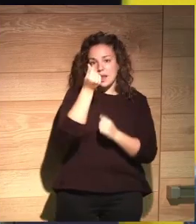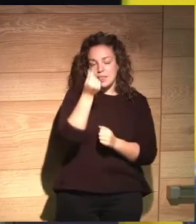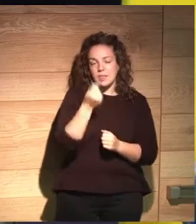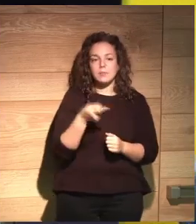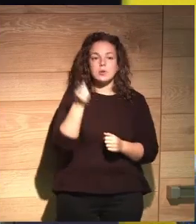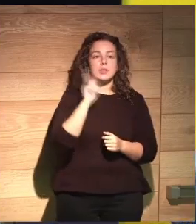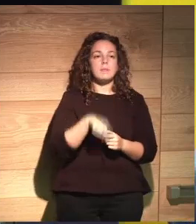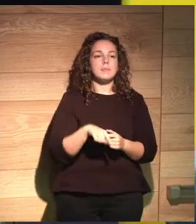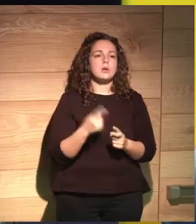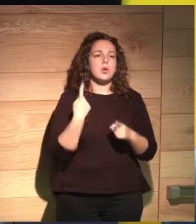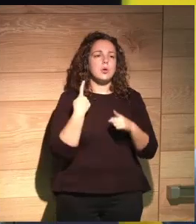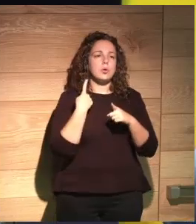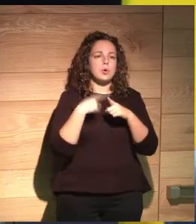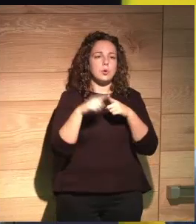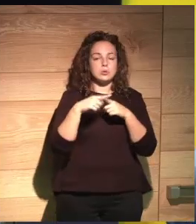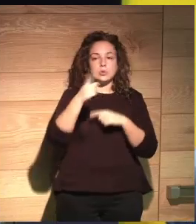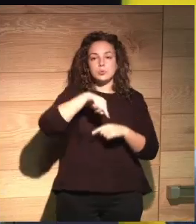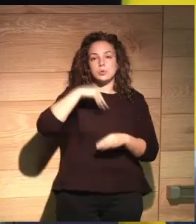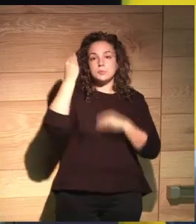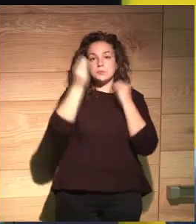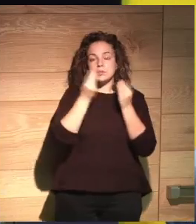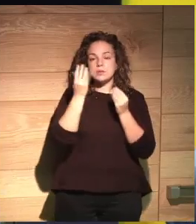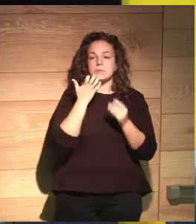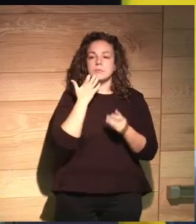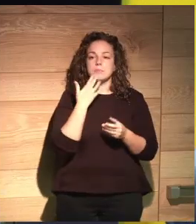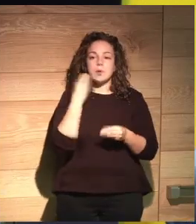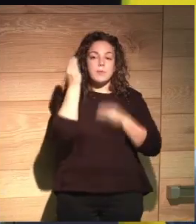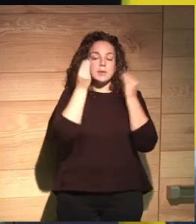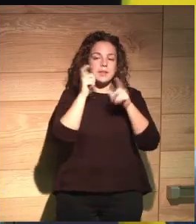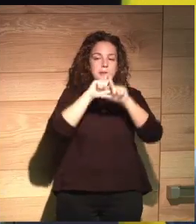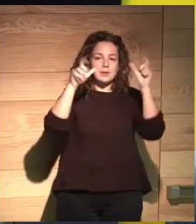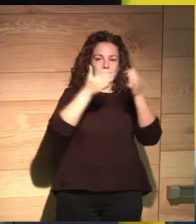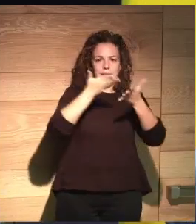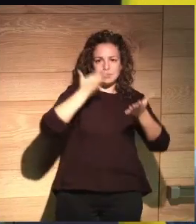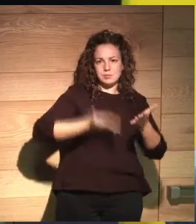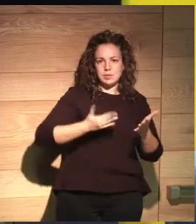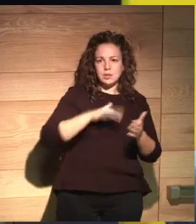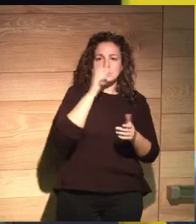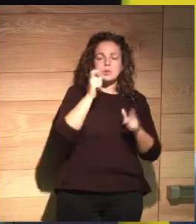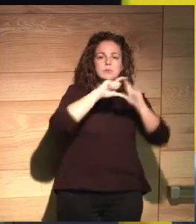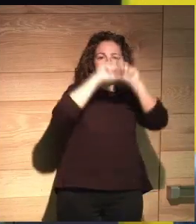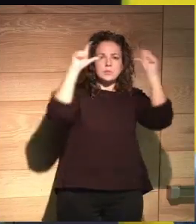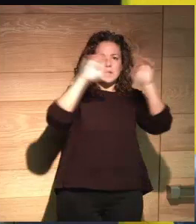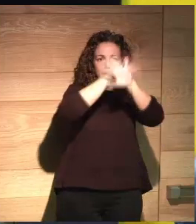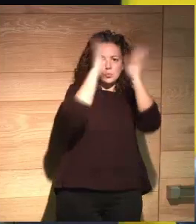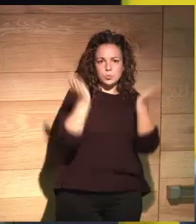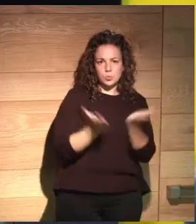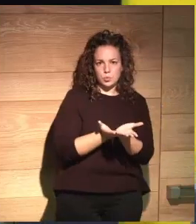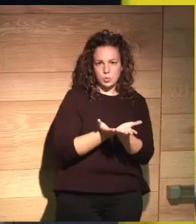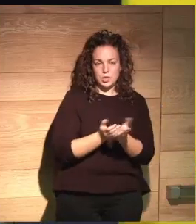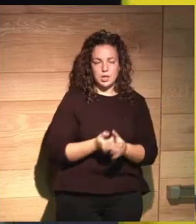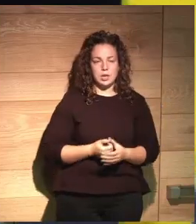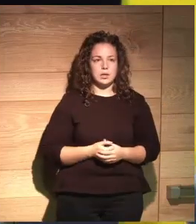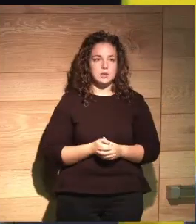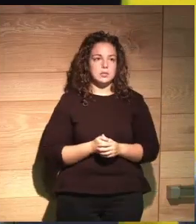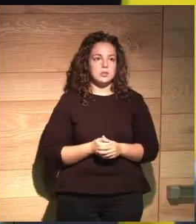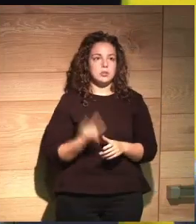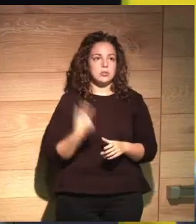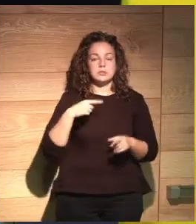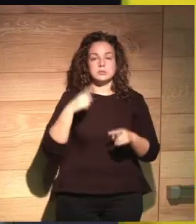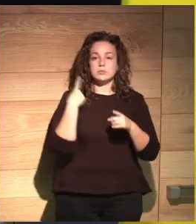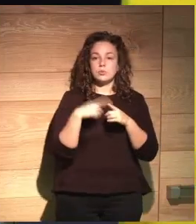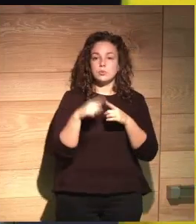los expertise que necesitas pensar en un acto en grandes empresas que operan mundialmente no es cierto entonces tienen toda